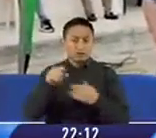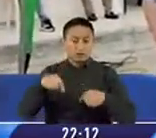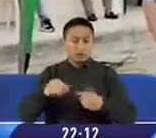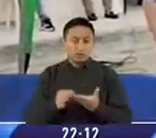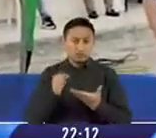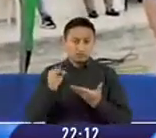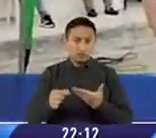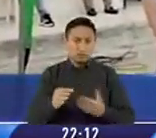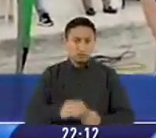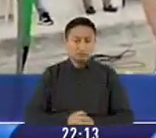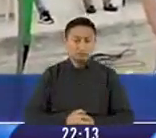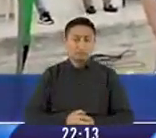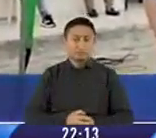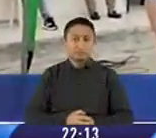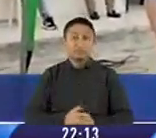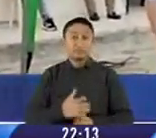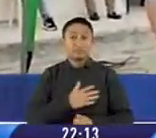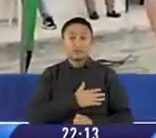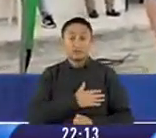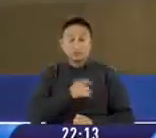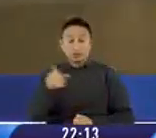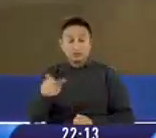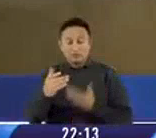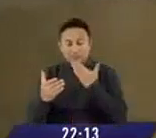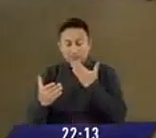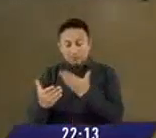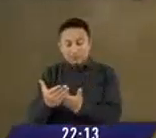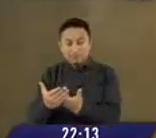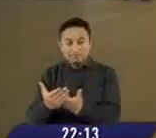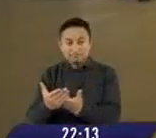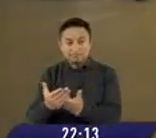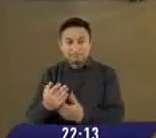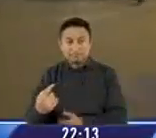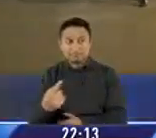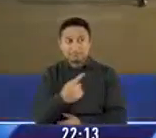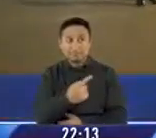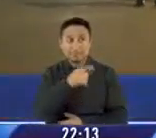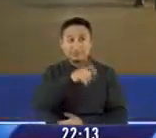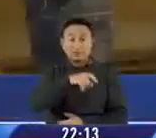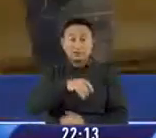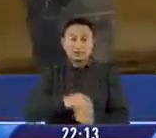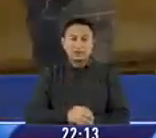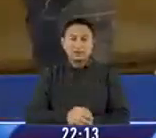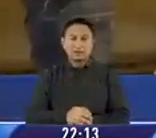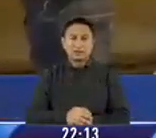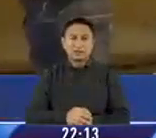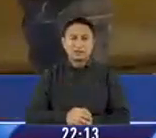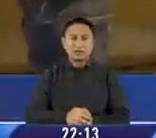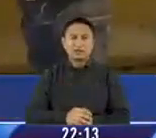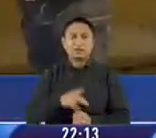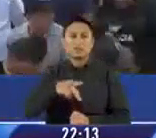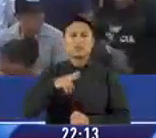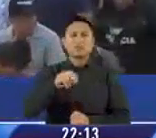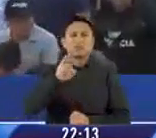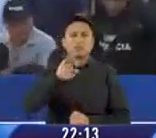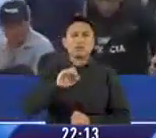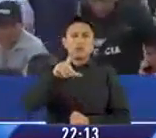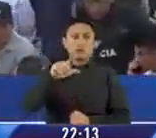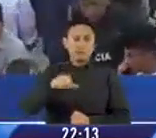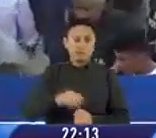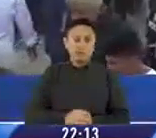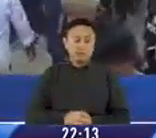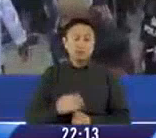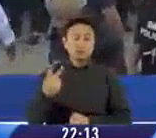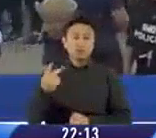parroquia. Y realmente yo soy muy agradecido. Este hecho ha causado conmoción en Puerto López, cantón donde se registra el segundo crimen de un político